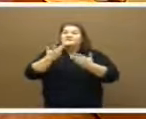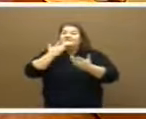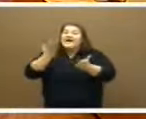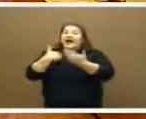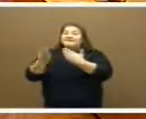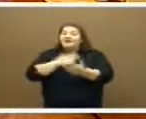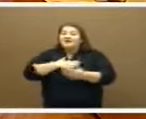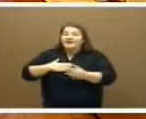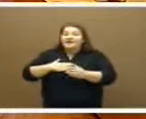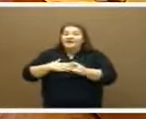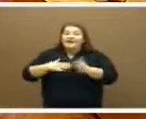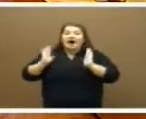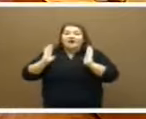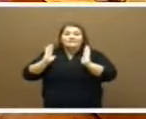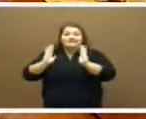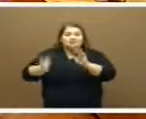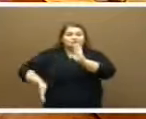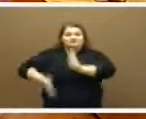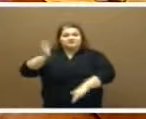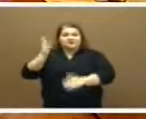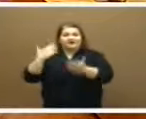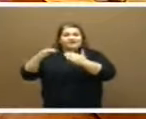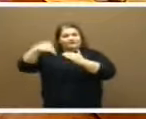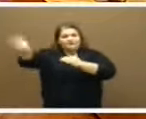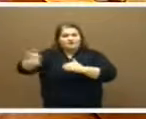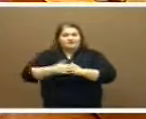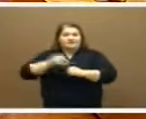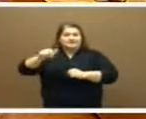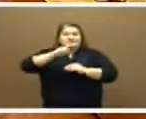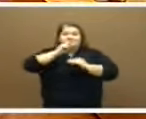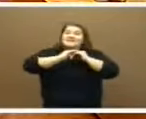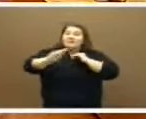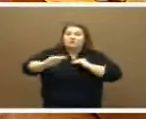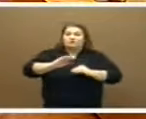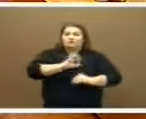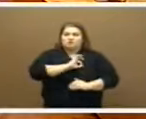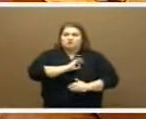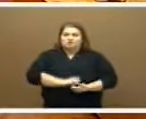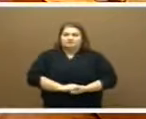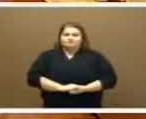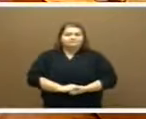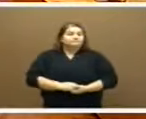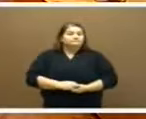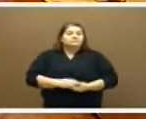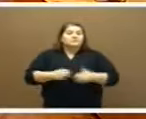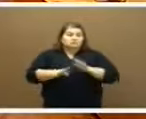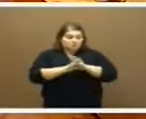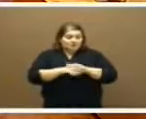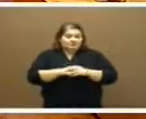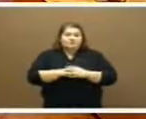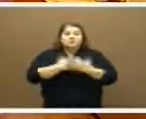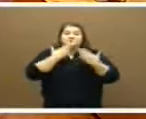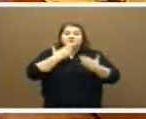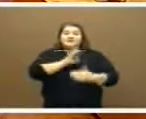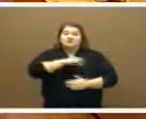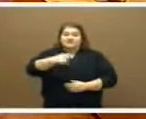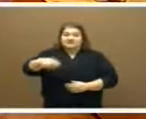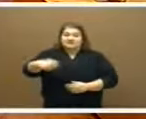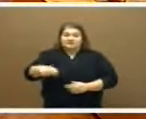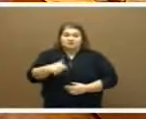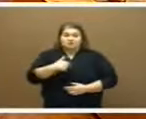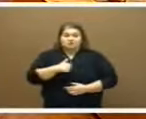al pasillo, a otras dependencias del Parlamento. Aquí silencio, señoría, en el hemiciclo. Muchas gracias, señor presidente. Puede continuar, señor escribano. No obstante,